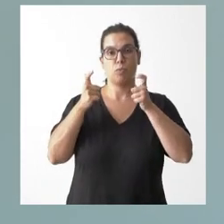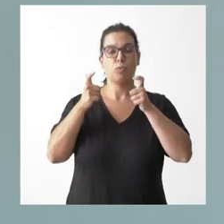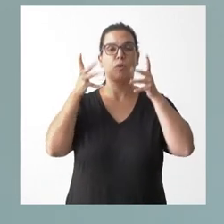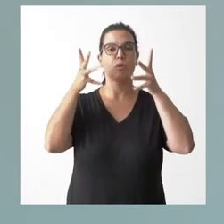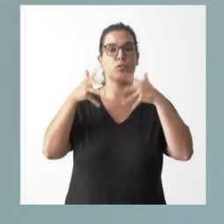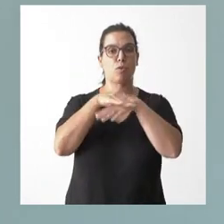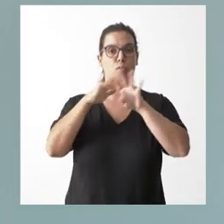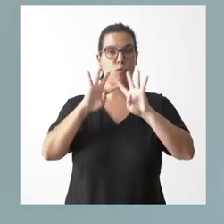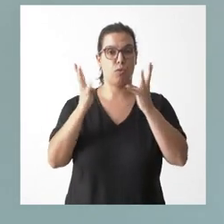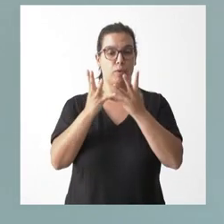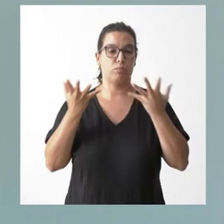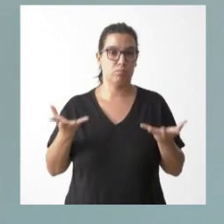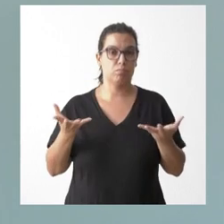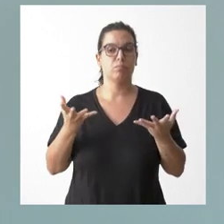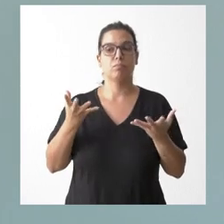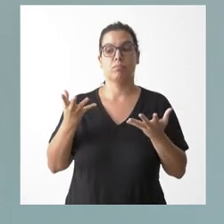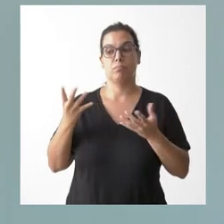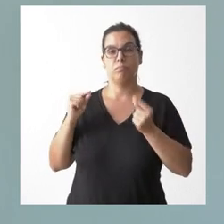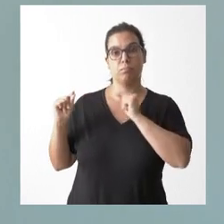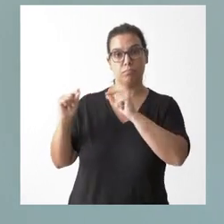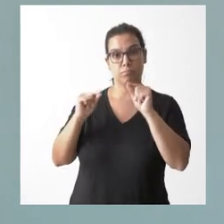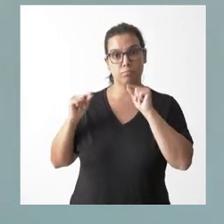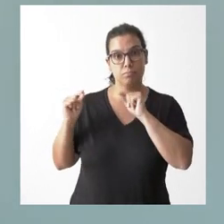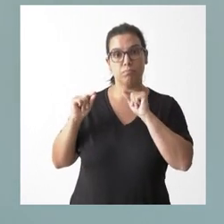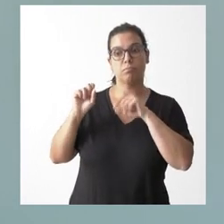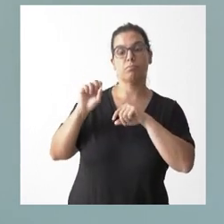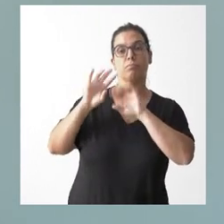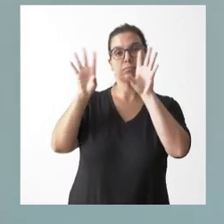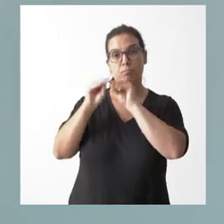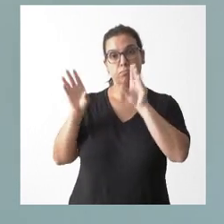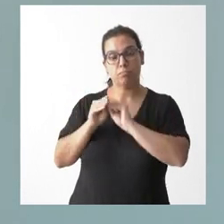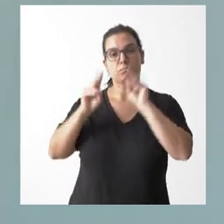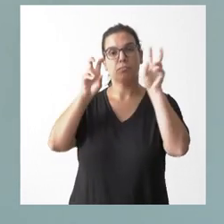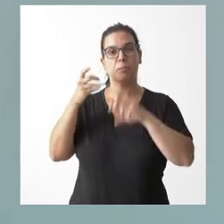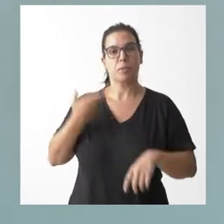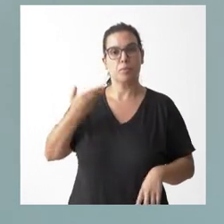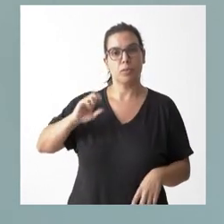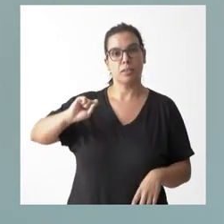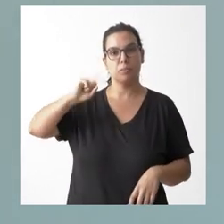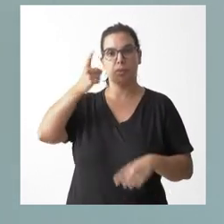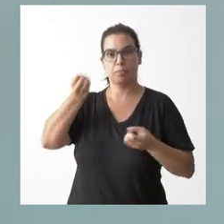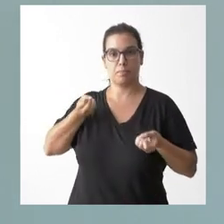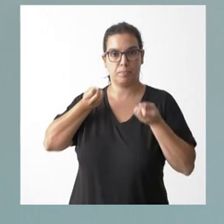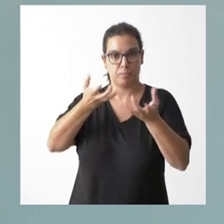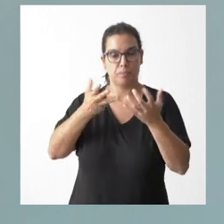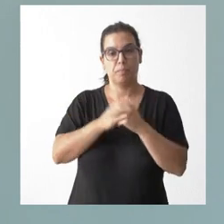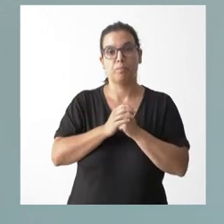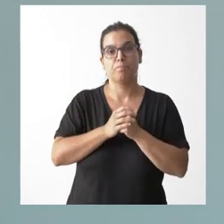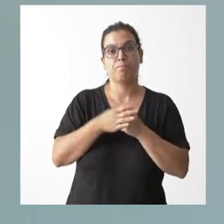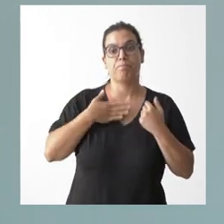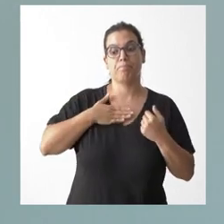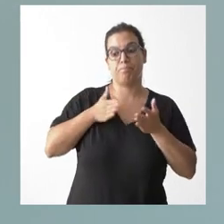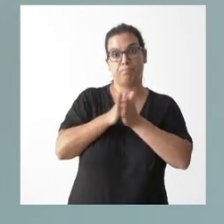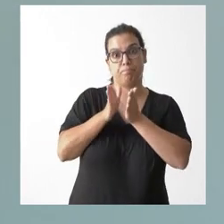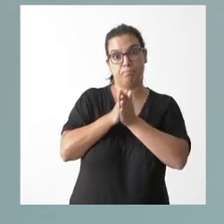tanto, procedemos a informarles de los asuntos más importantes que hemos tratado. Me acompaña la consejera